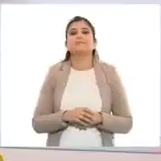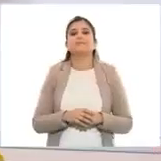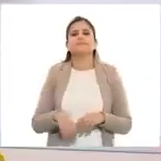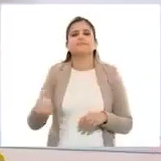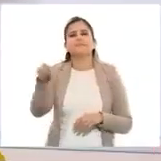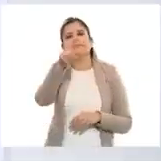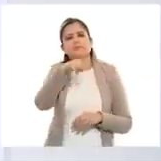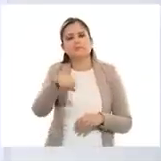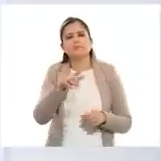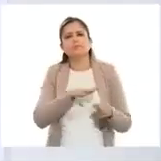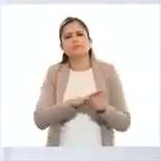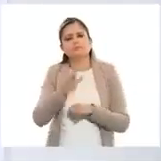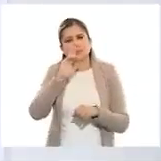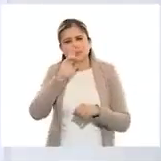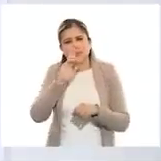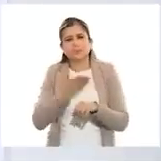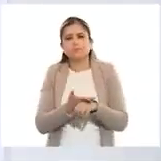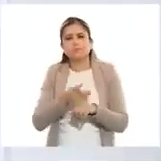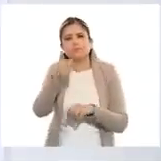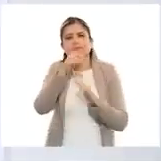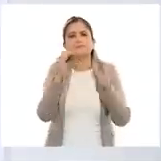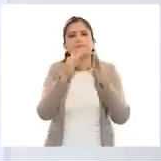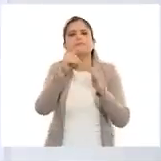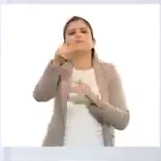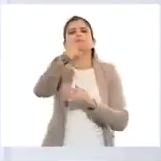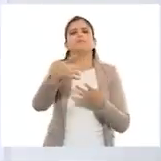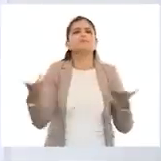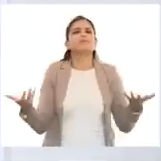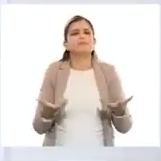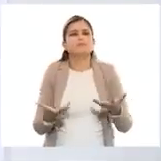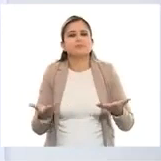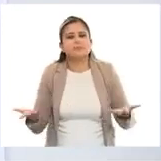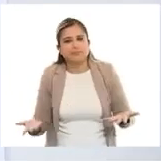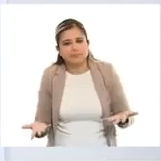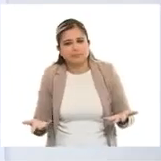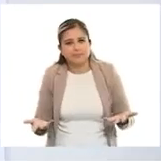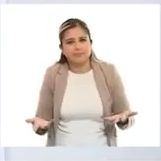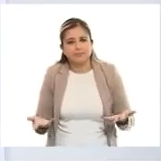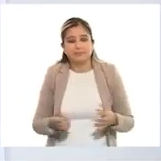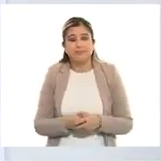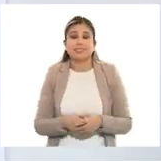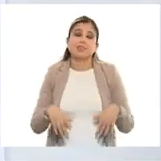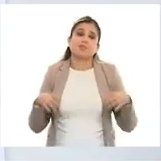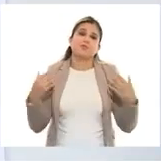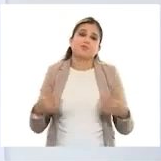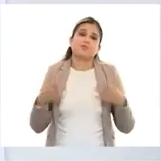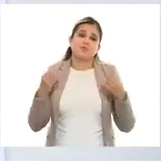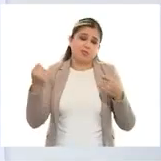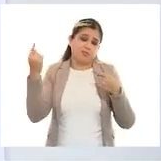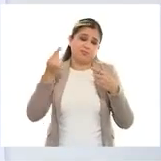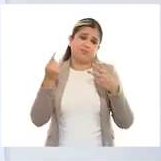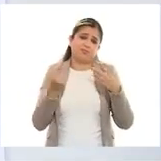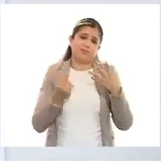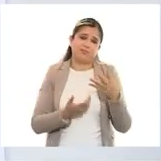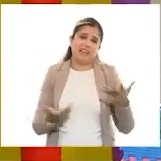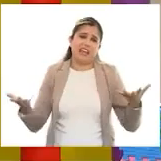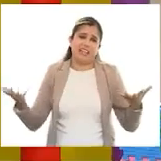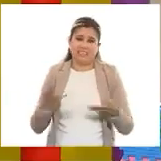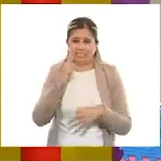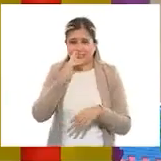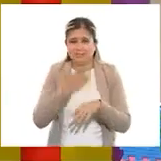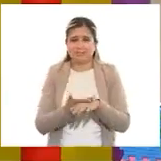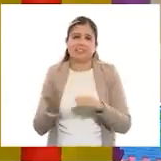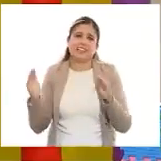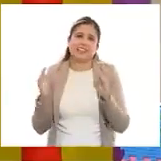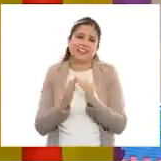de qué eres responsable en casa? Uy, Ale, de eso hay mucho, mucho que hacer. Uh-huh. No nos podemos